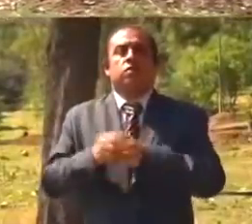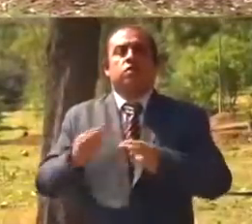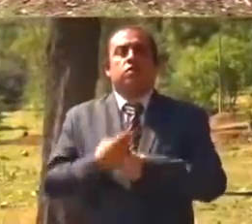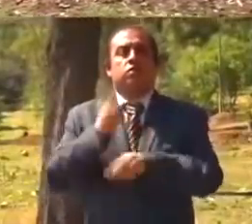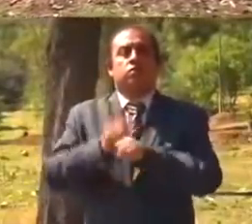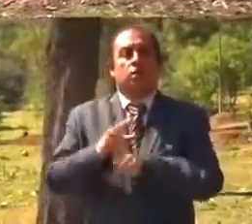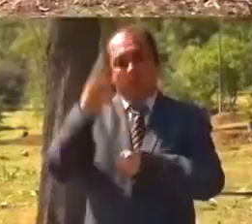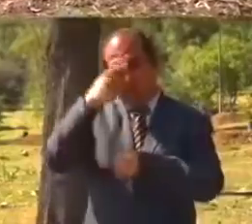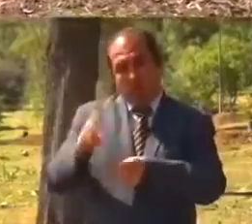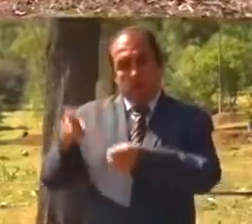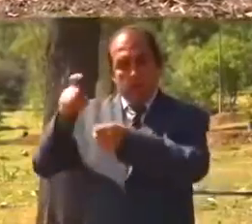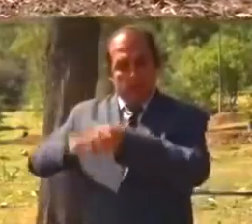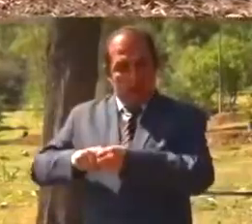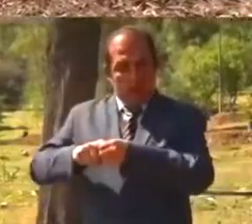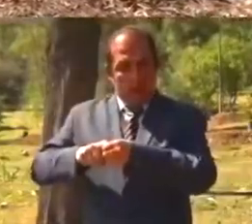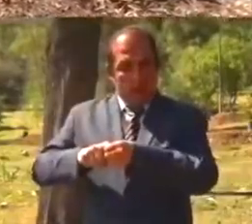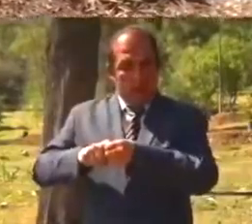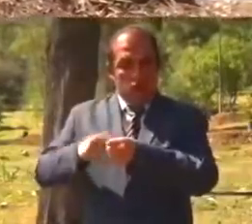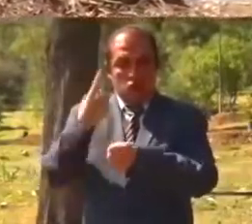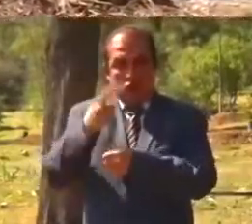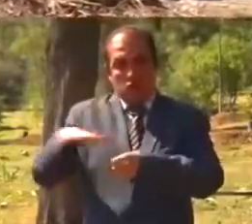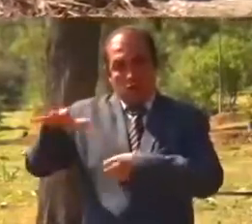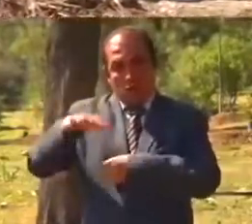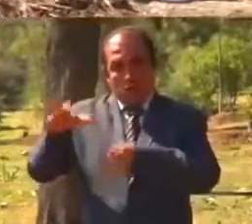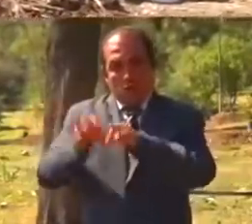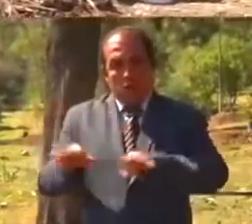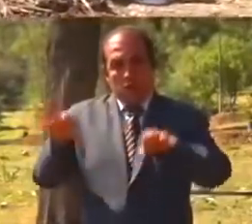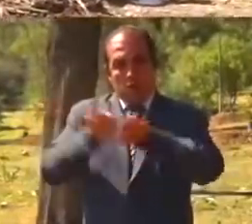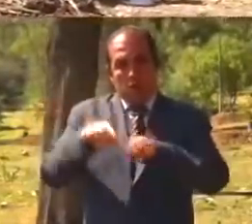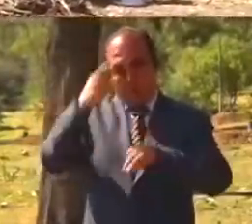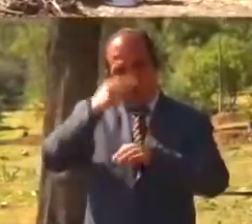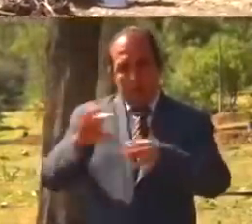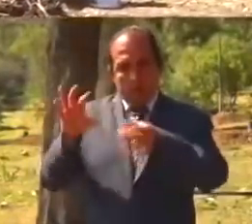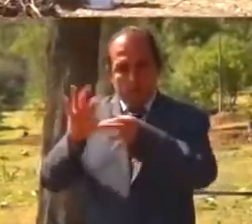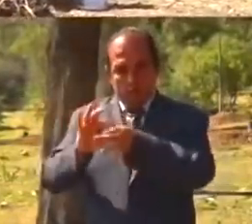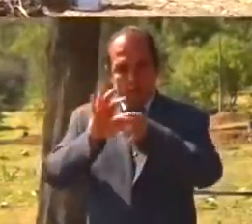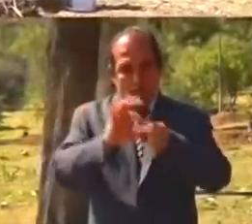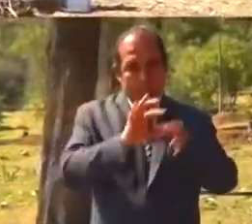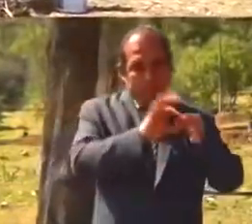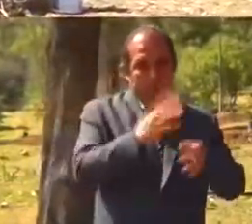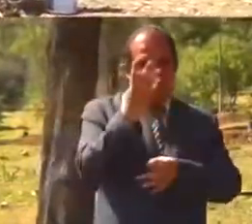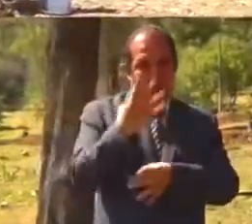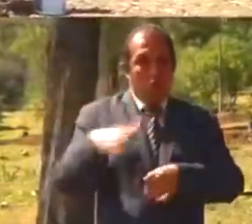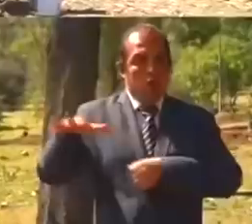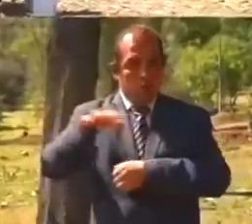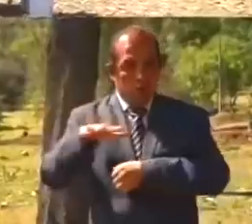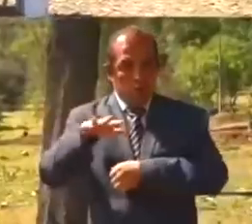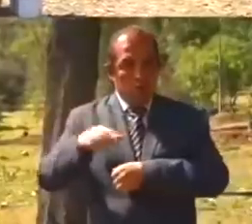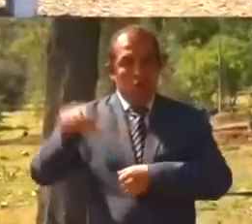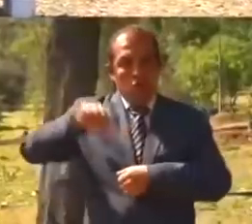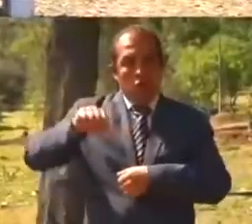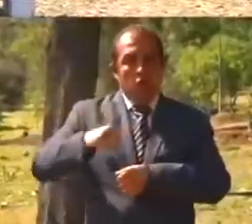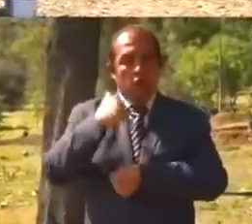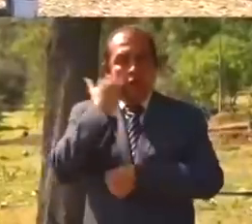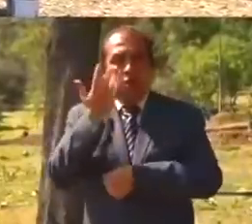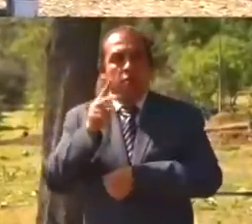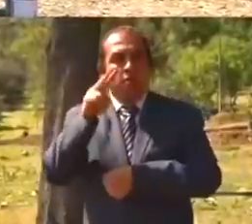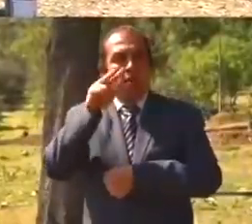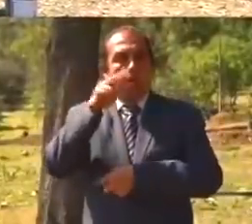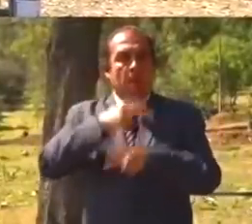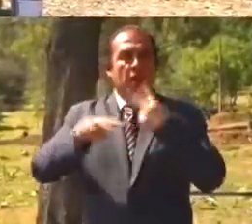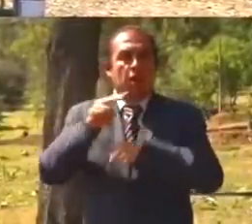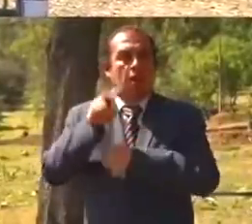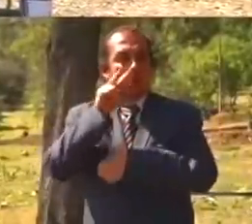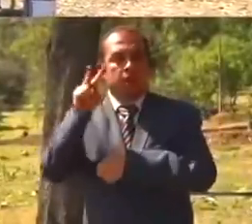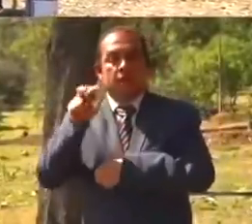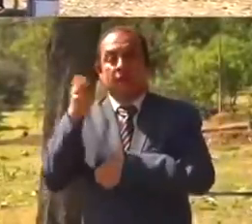muy importante a la 4ª sección del bosque, a su interconectividad. El día de hoy quisimos venir a apreciar esta